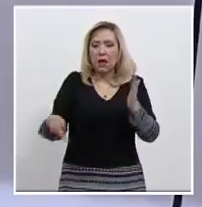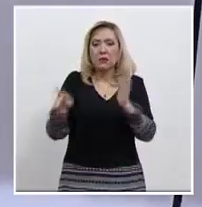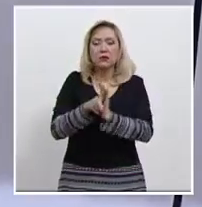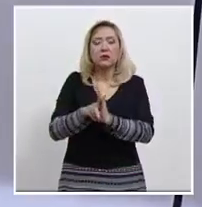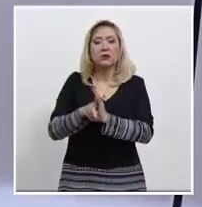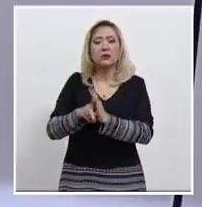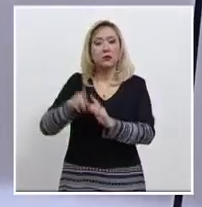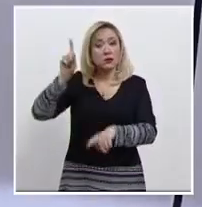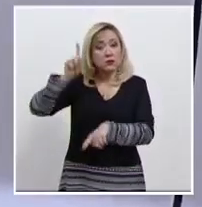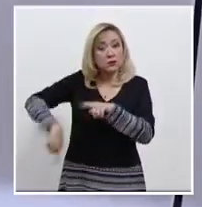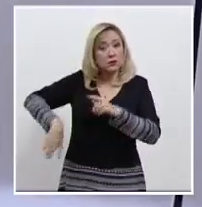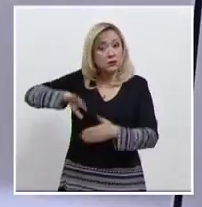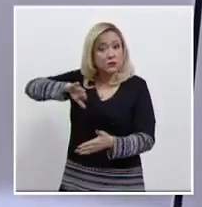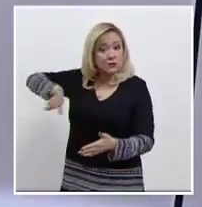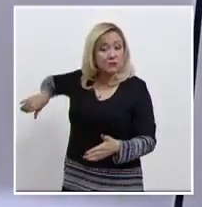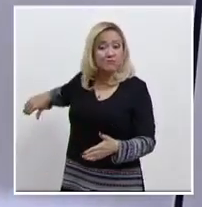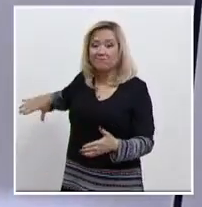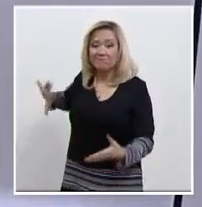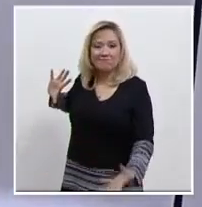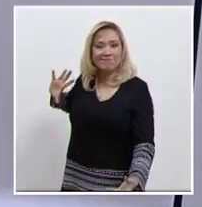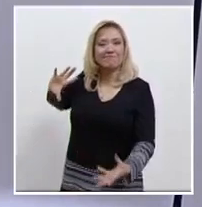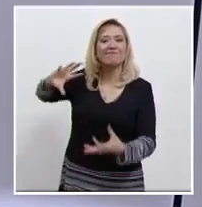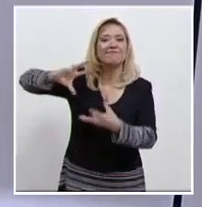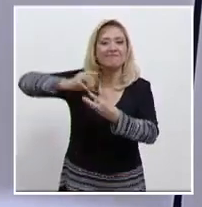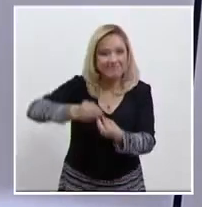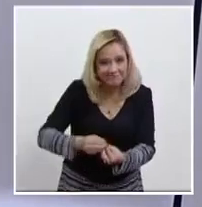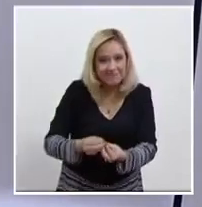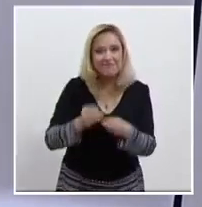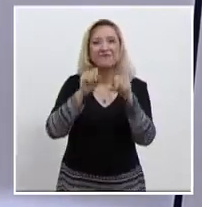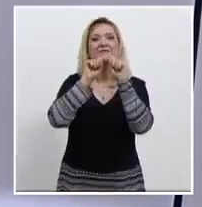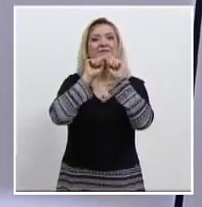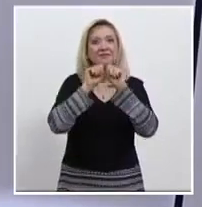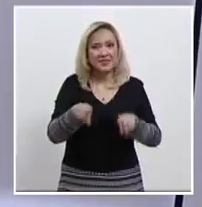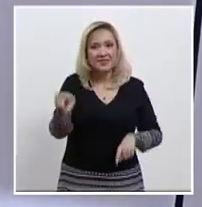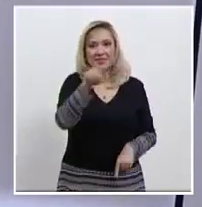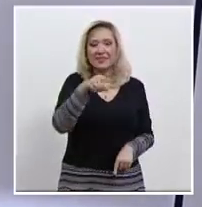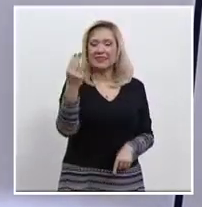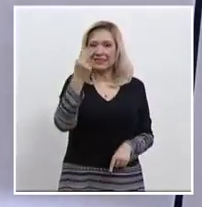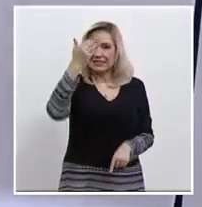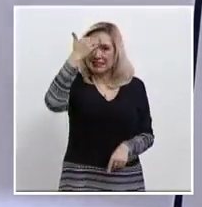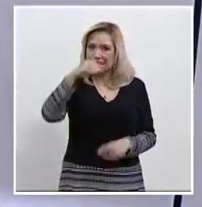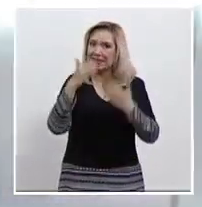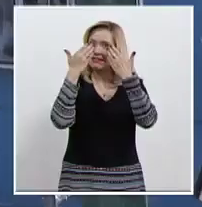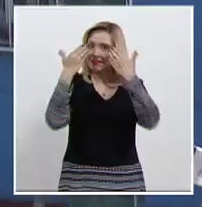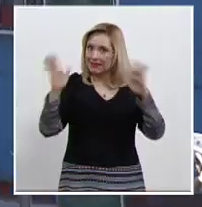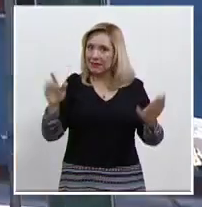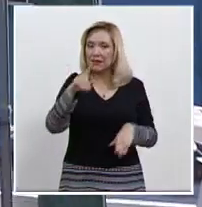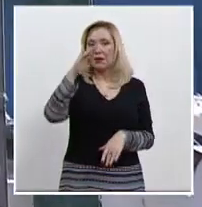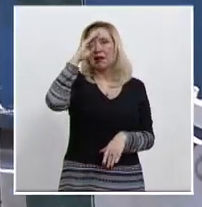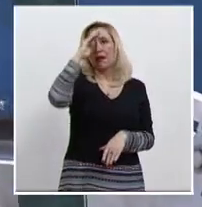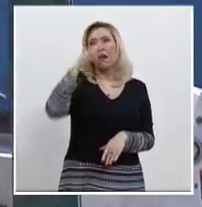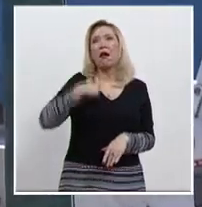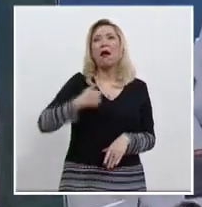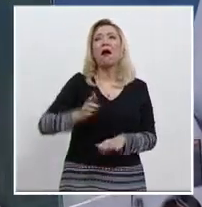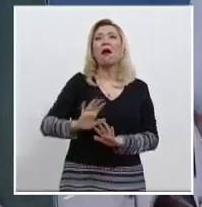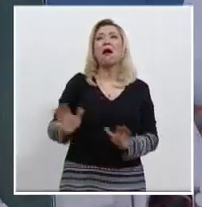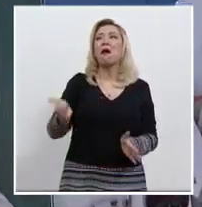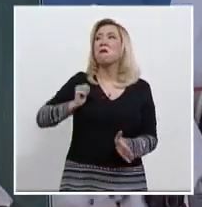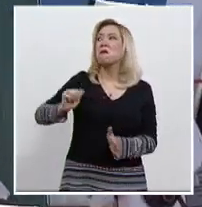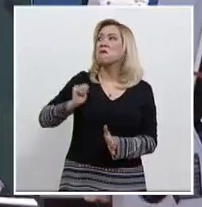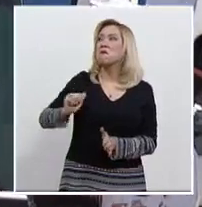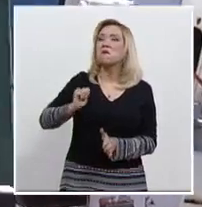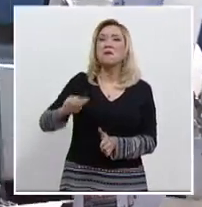puede desconocer el tiempo que trabajó como trabajador temporal, ya que la antigüedad general de empresa incide en otros